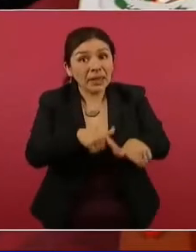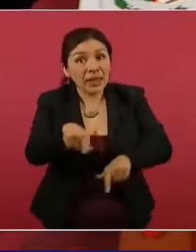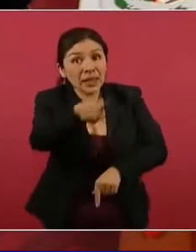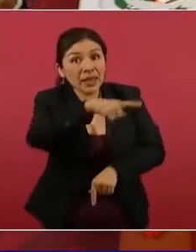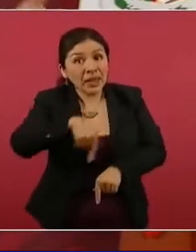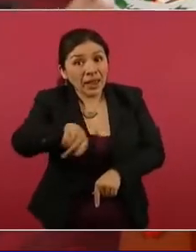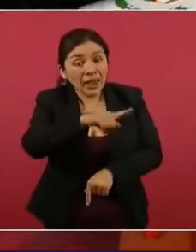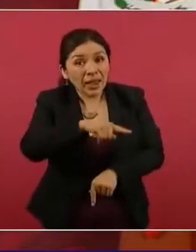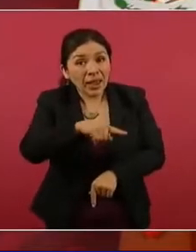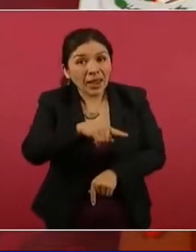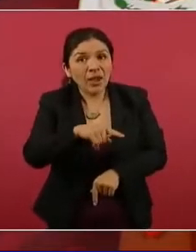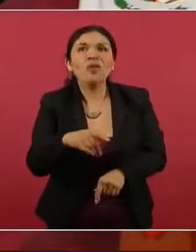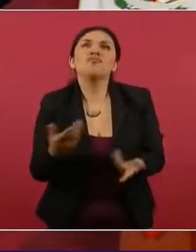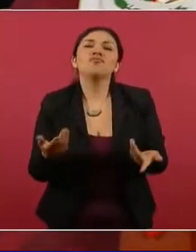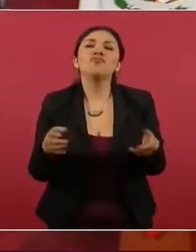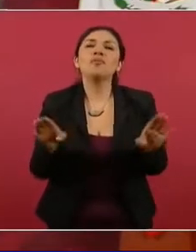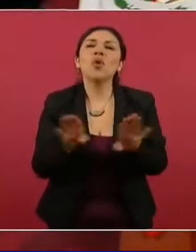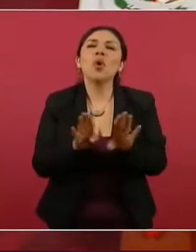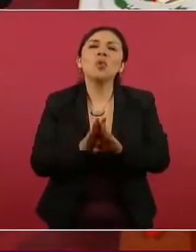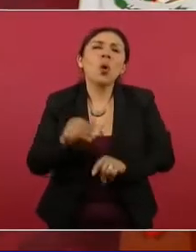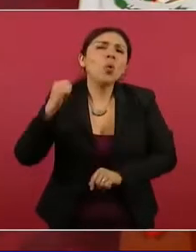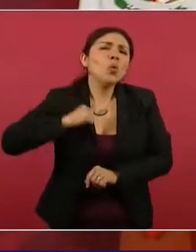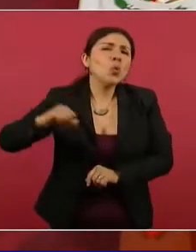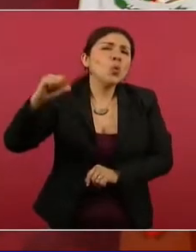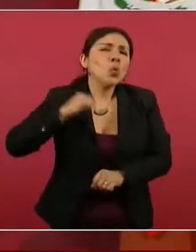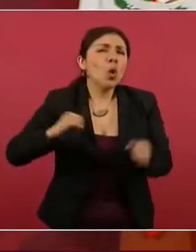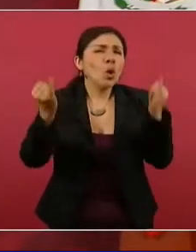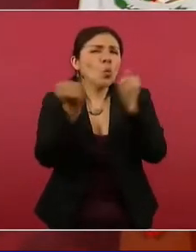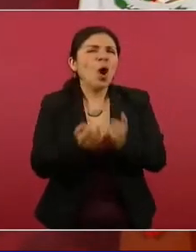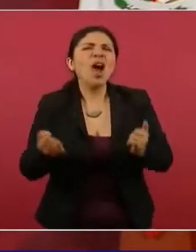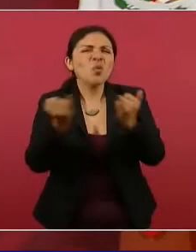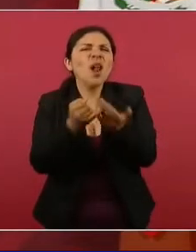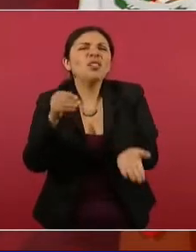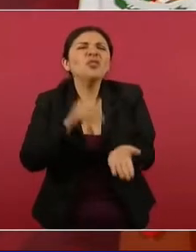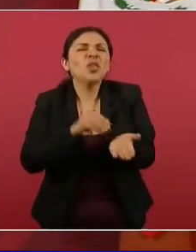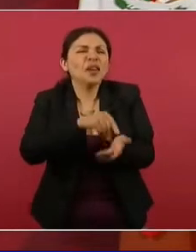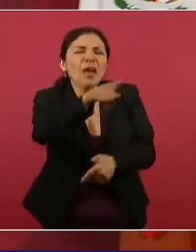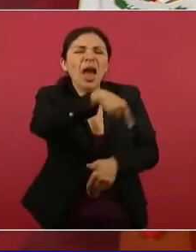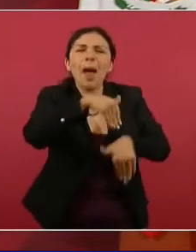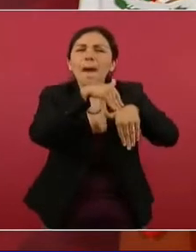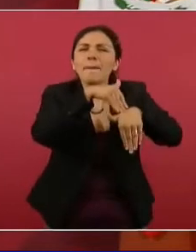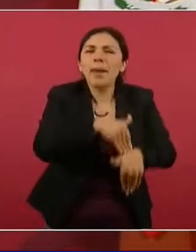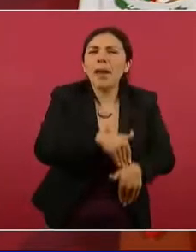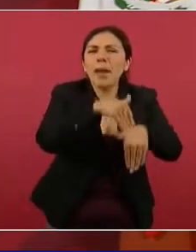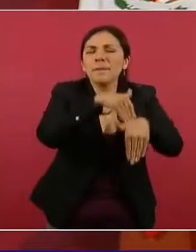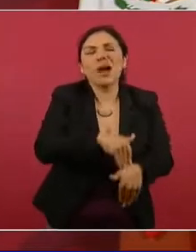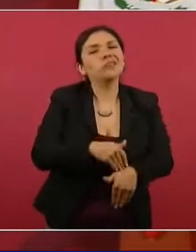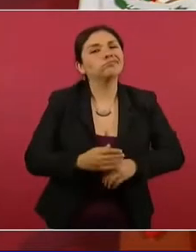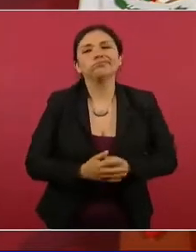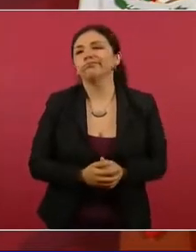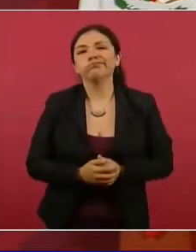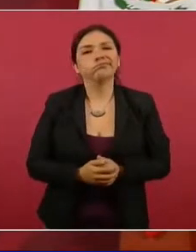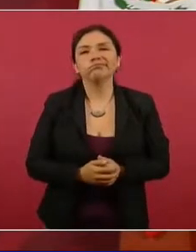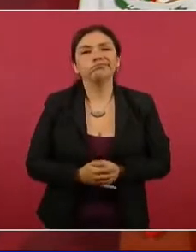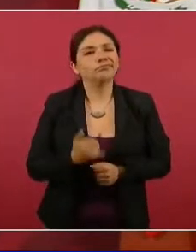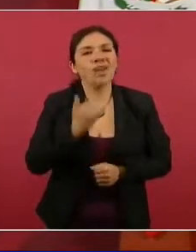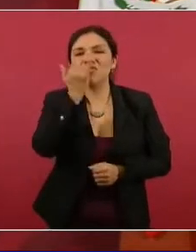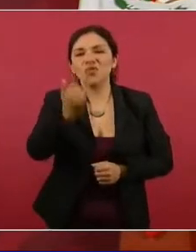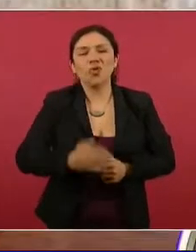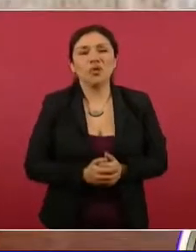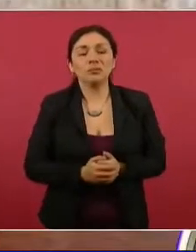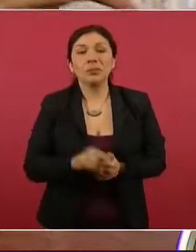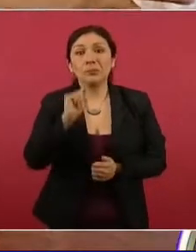como lo hacían antes, y que esa fórmula de que en víspera de